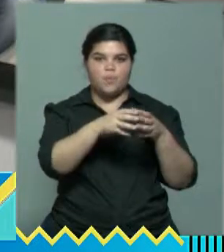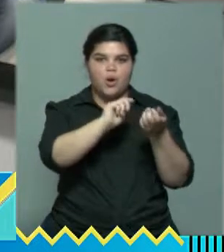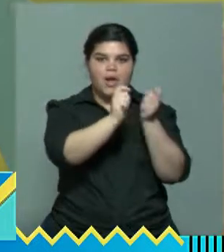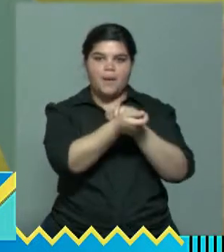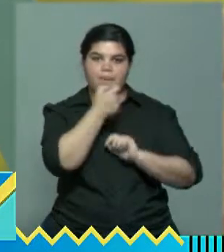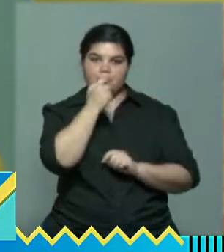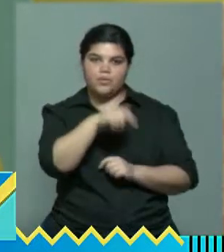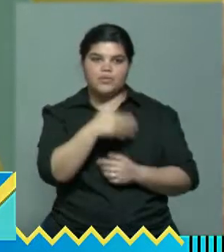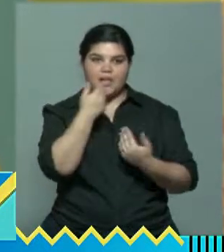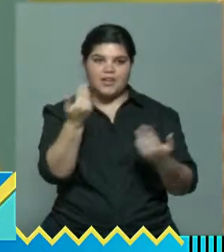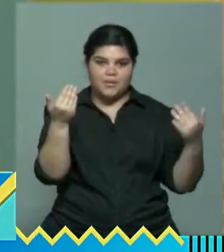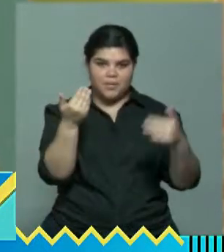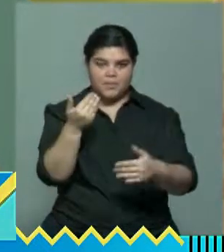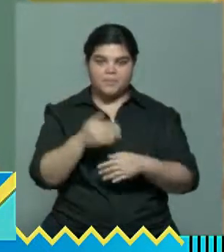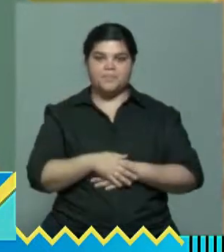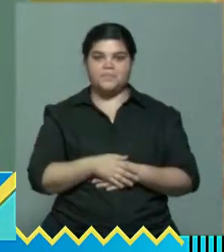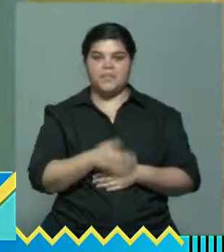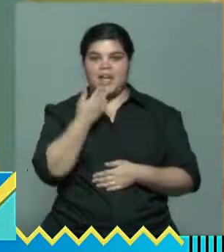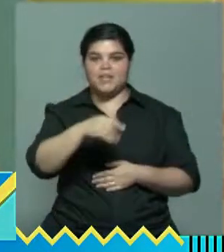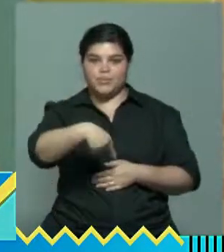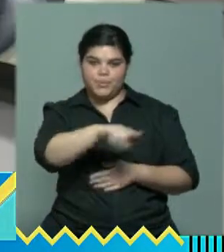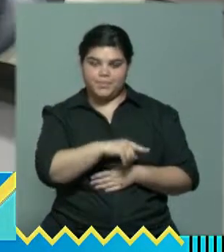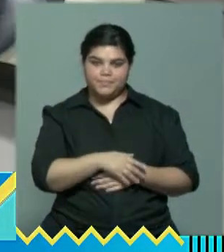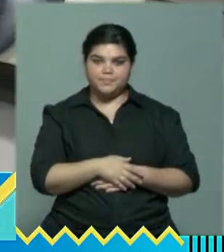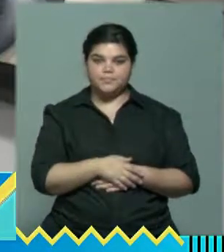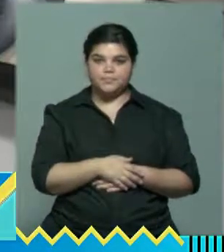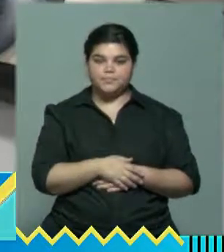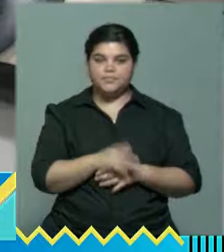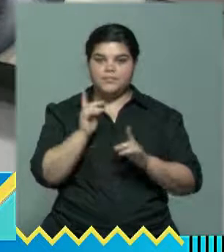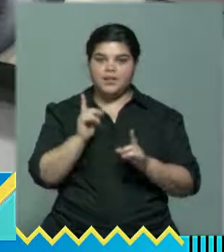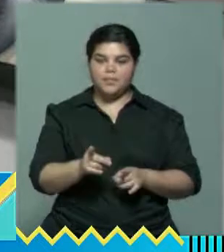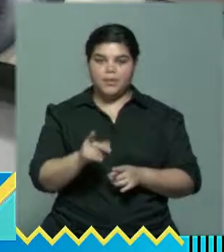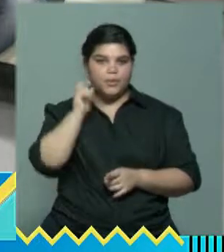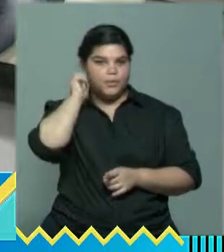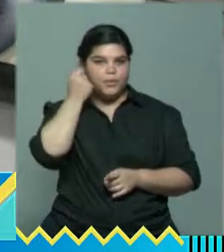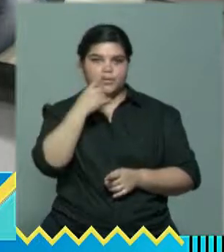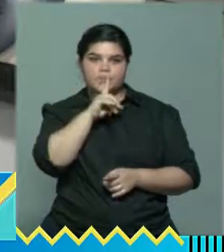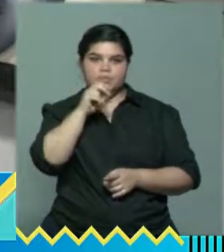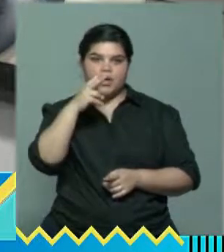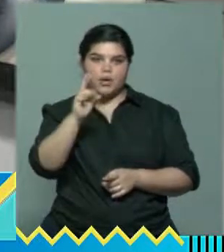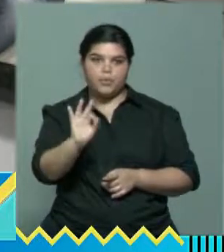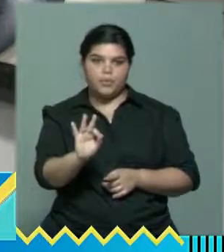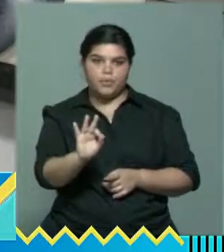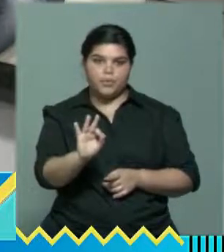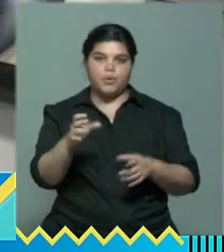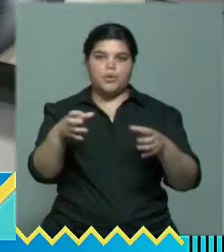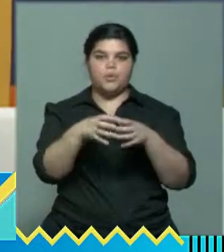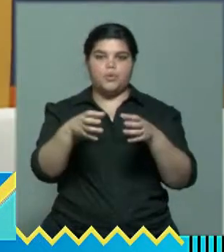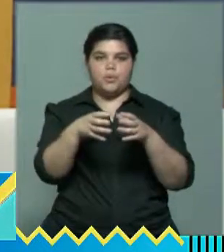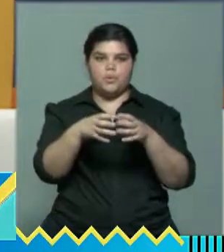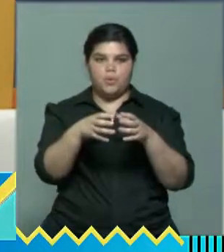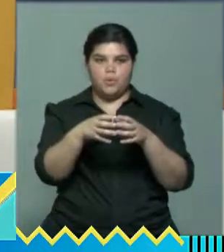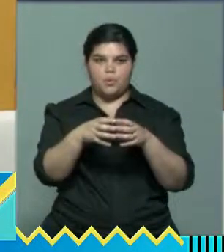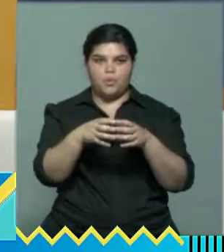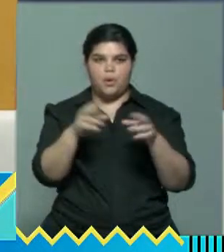Muchas gracias, Marcelo, por estar acá con nosotros. Por favor, gracias a ustedes. También va a estar Gustavo Arenas, senador provincial del Frente para la Victoria. Muchas